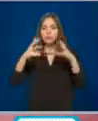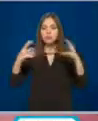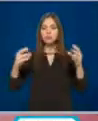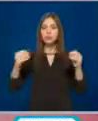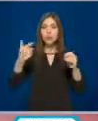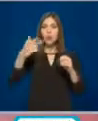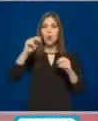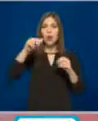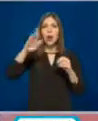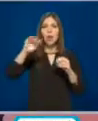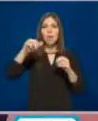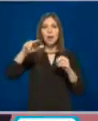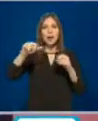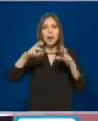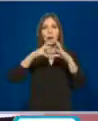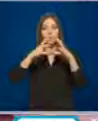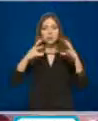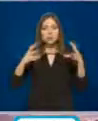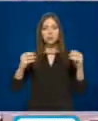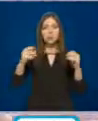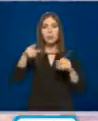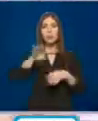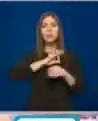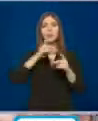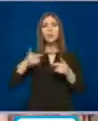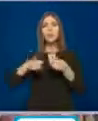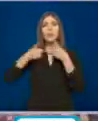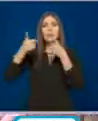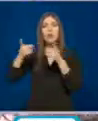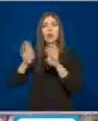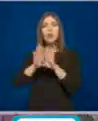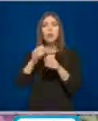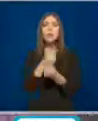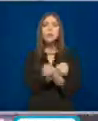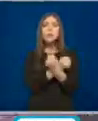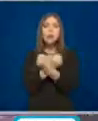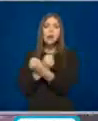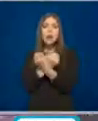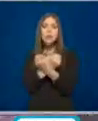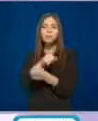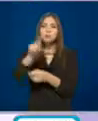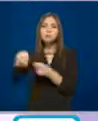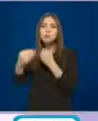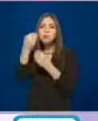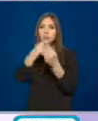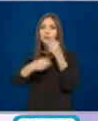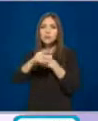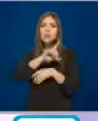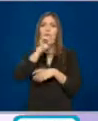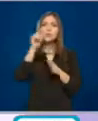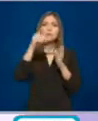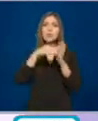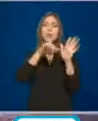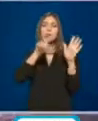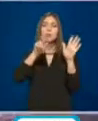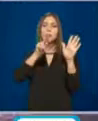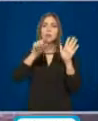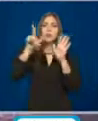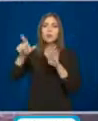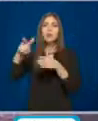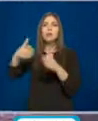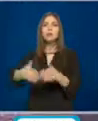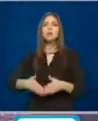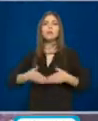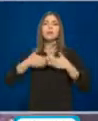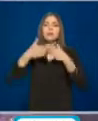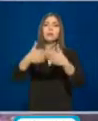pues para a los esclavos dárselo como comida, alimento. ¿no? Como comida, ok. Bueno, pues en 1787 sale el Bounty con el